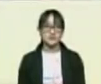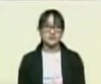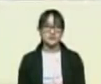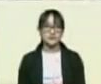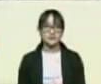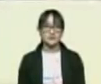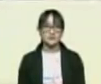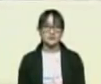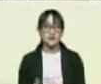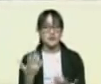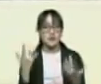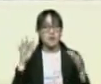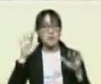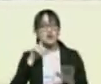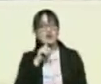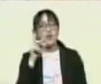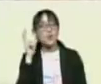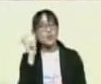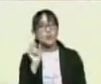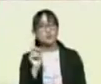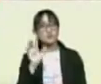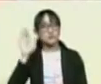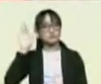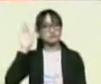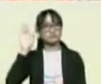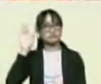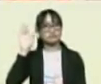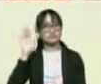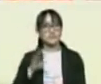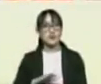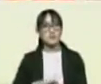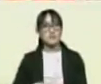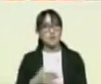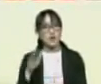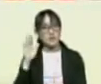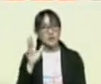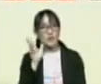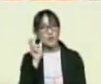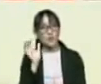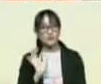Levanten la mano los que no escuchan. ¿Por qué la levantan si no escuchan?